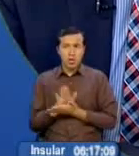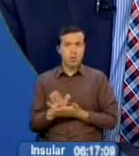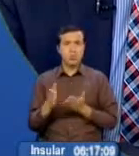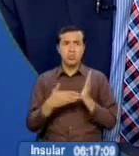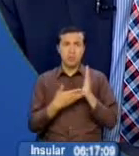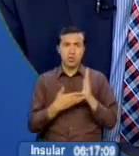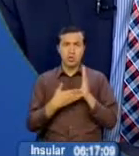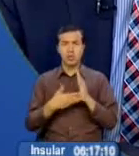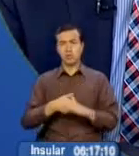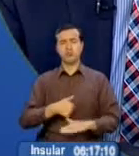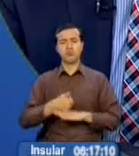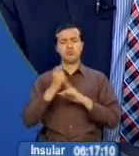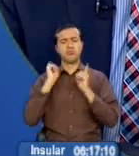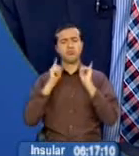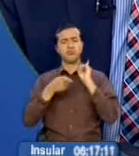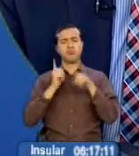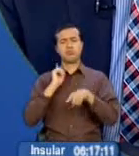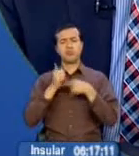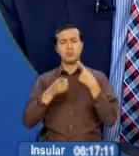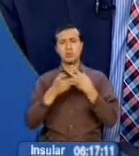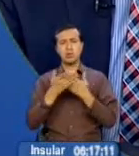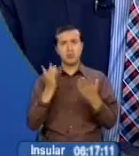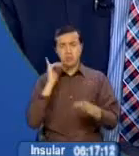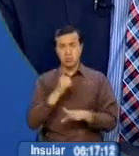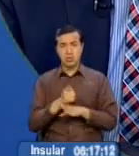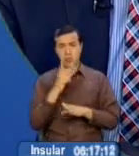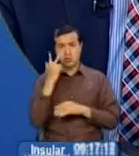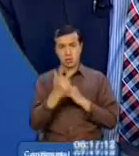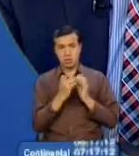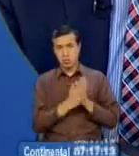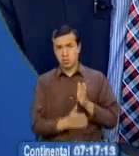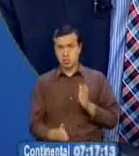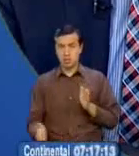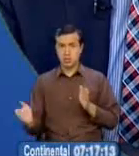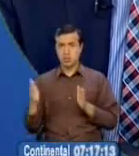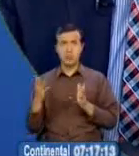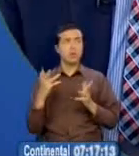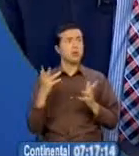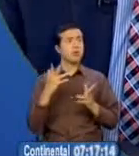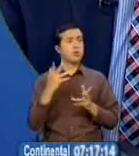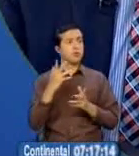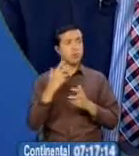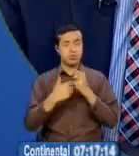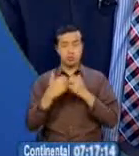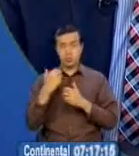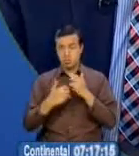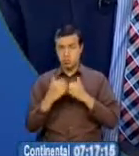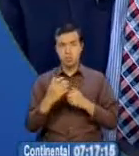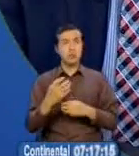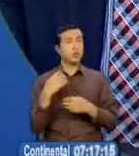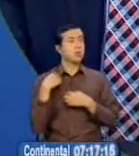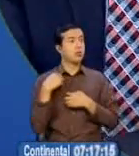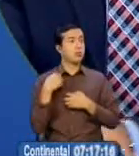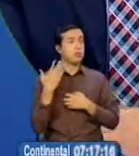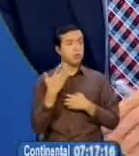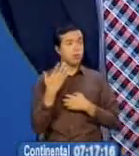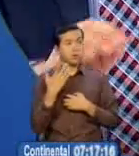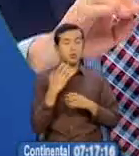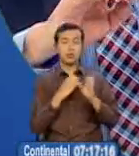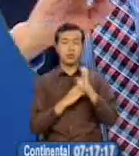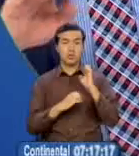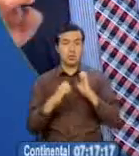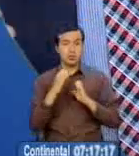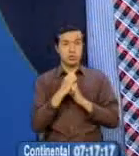modelo verticalista. Ese es el que se ha impuesto en estos tres años. ¿Cómo garantizar, este es el problema medular. ¿Cómo garantizar que esa